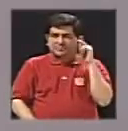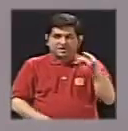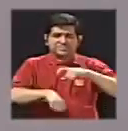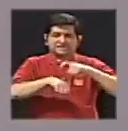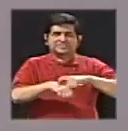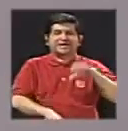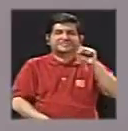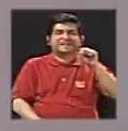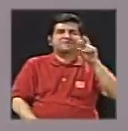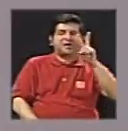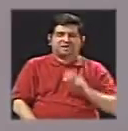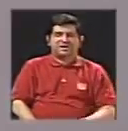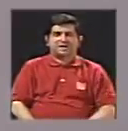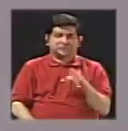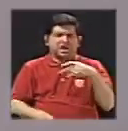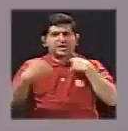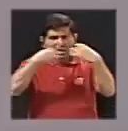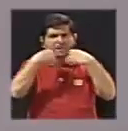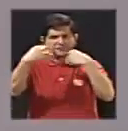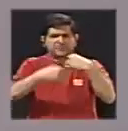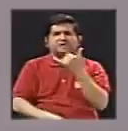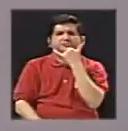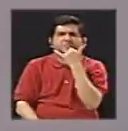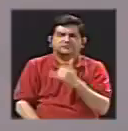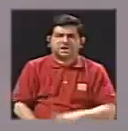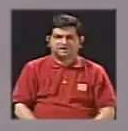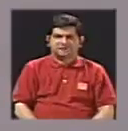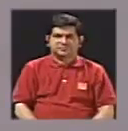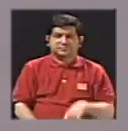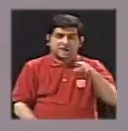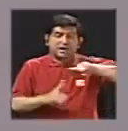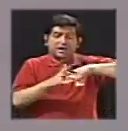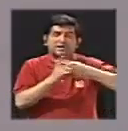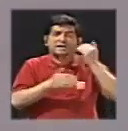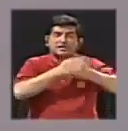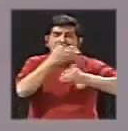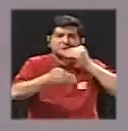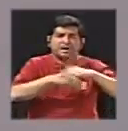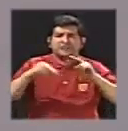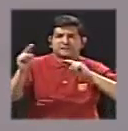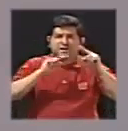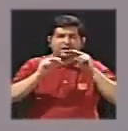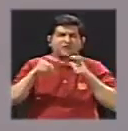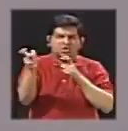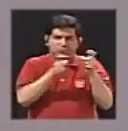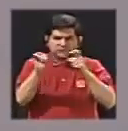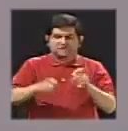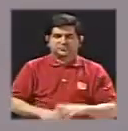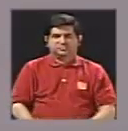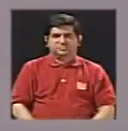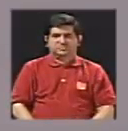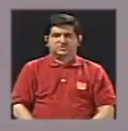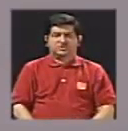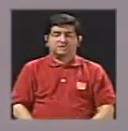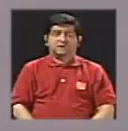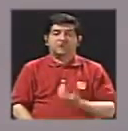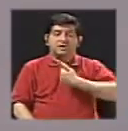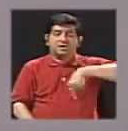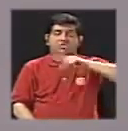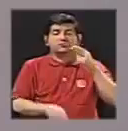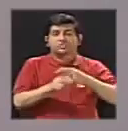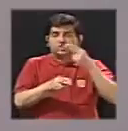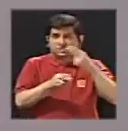Silvia Víquez, para que nos dé una explicación de lo que está pasando. Ahí inicia el proceso de negociación administrativa que se llama, que llamamos